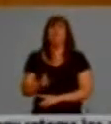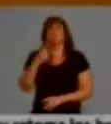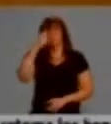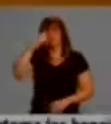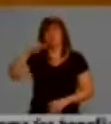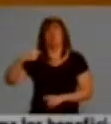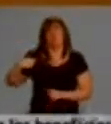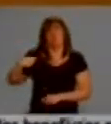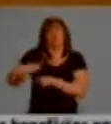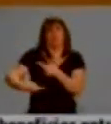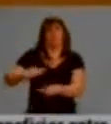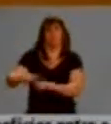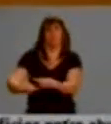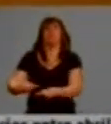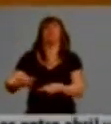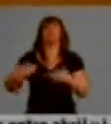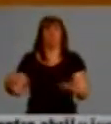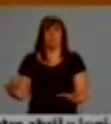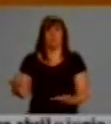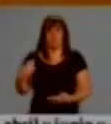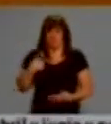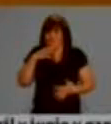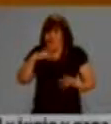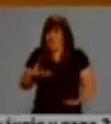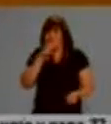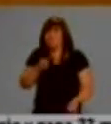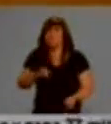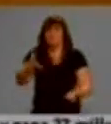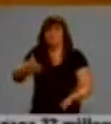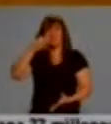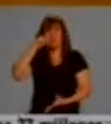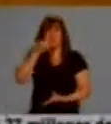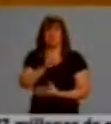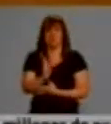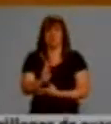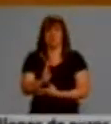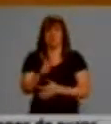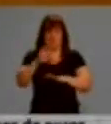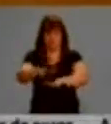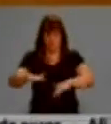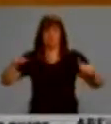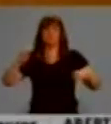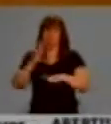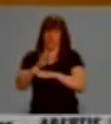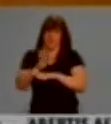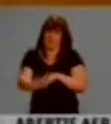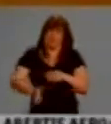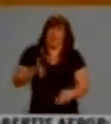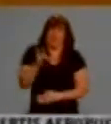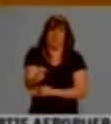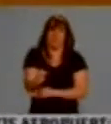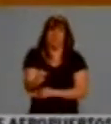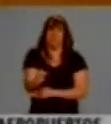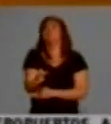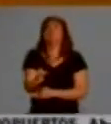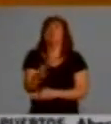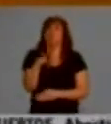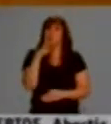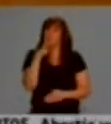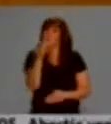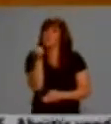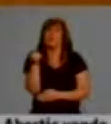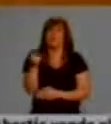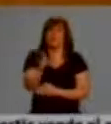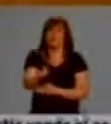las consecuencias que acarrearía no haber dicho la verdad. En sede parlamentaria, además, ni tan siquiera sería